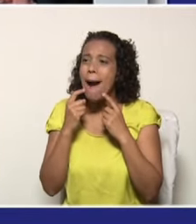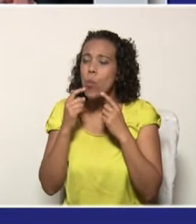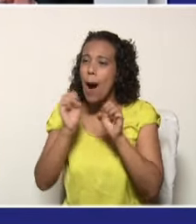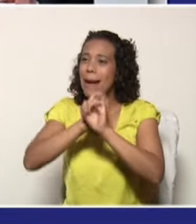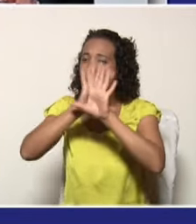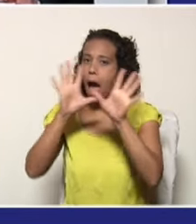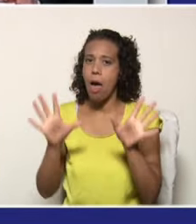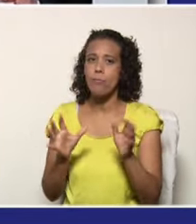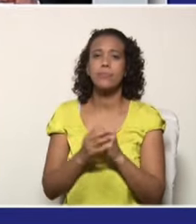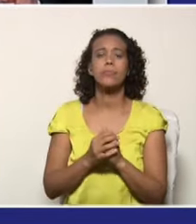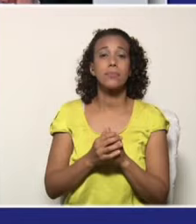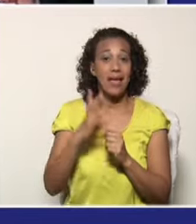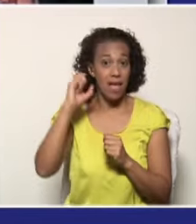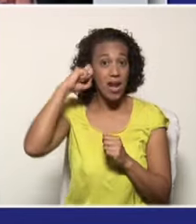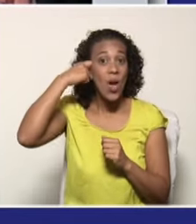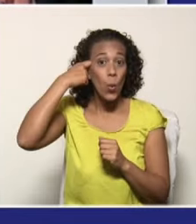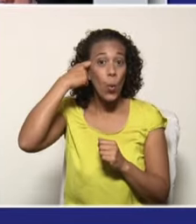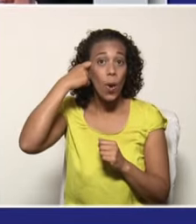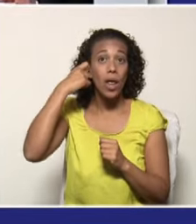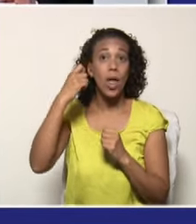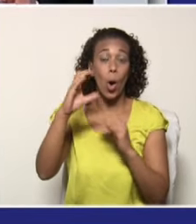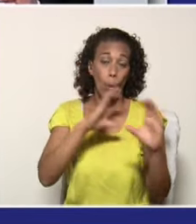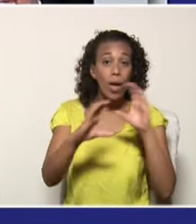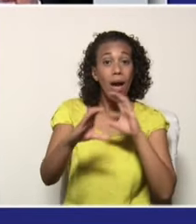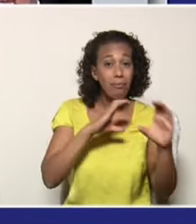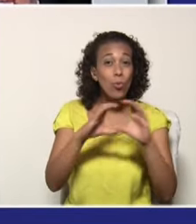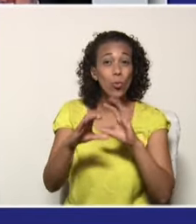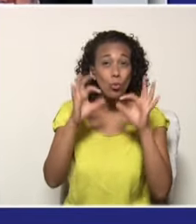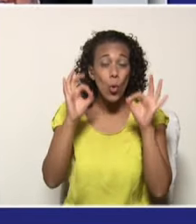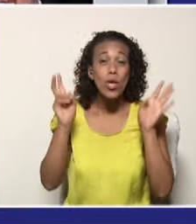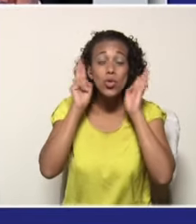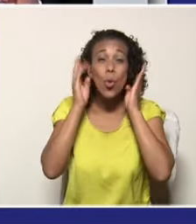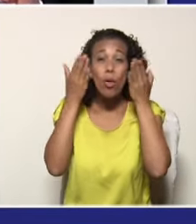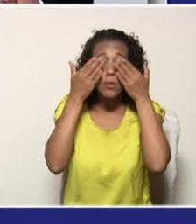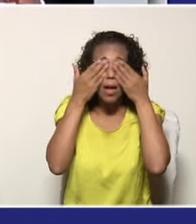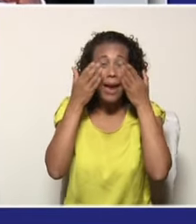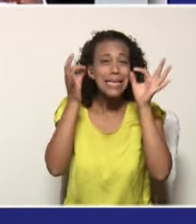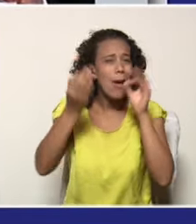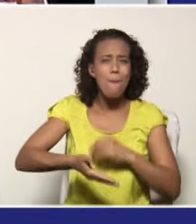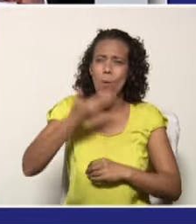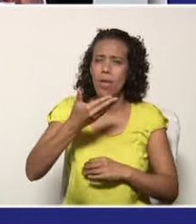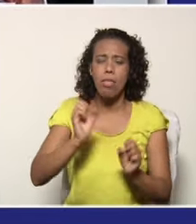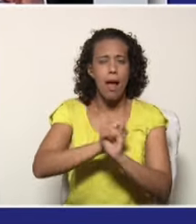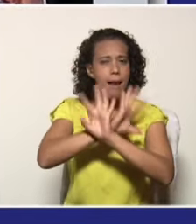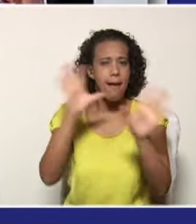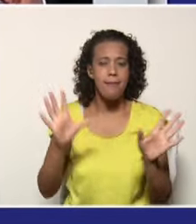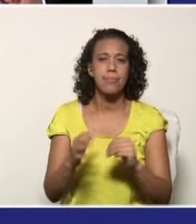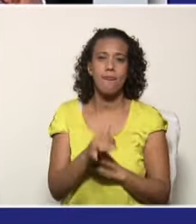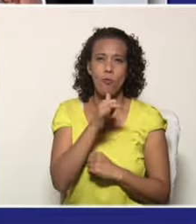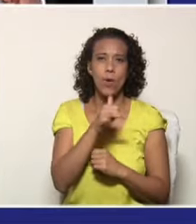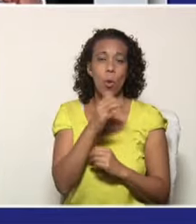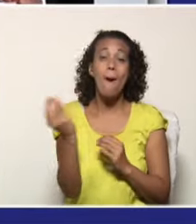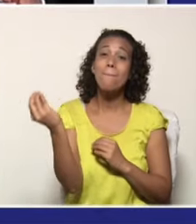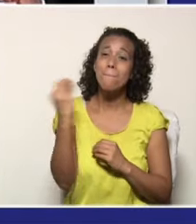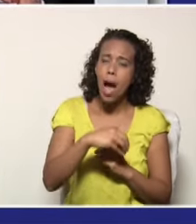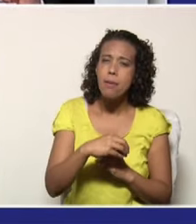alto. Recuerda que aumentar los niveles de comunicación de la persona con sordoceguera es importante.